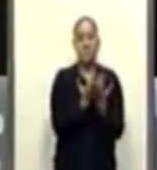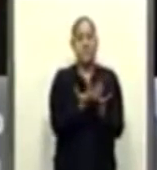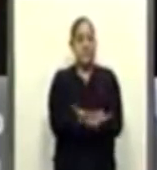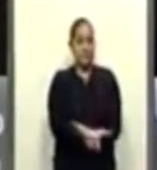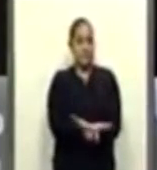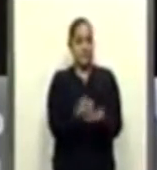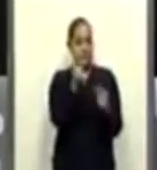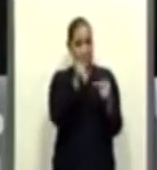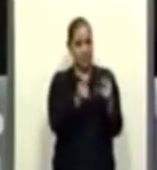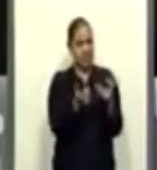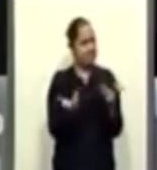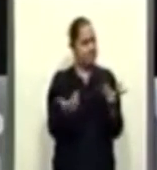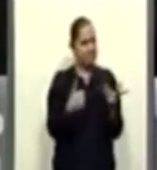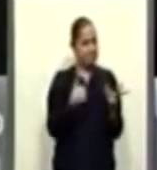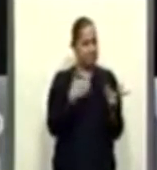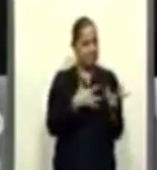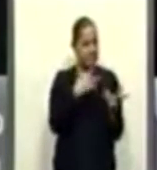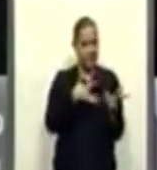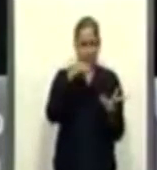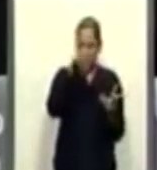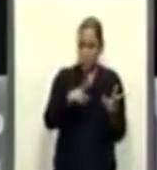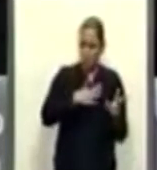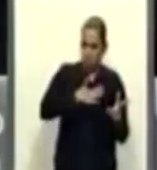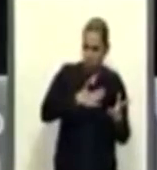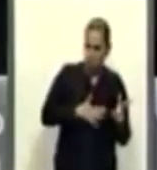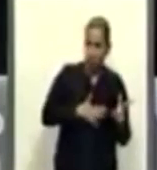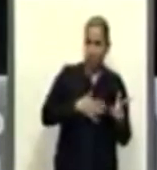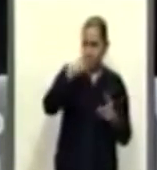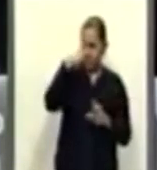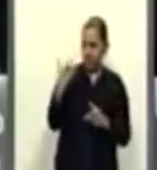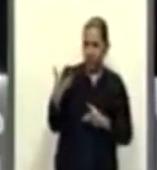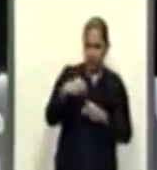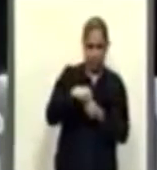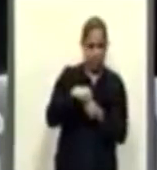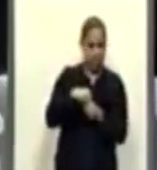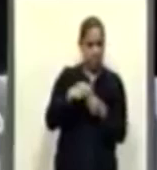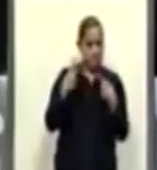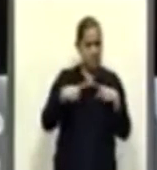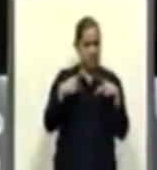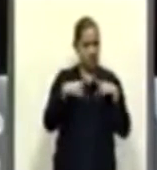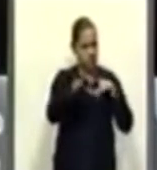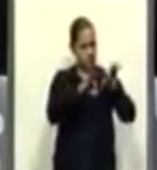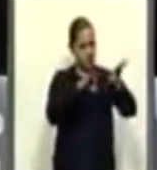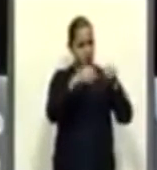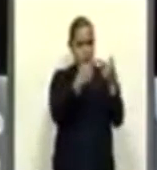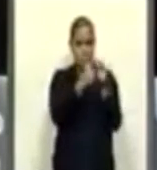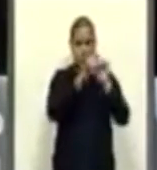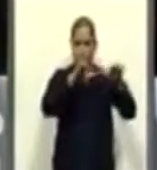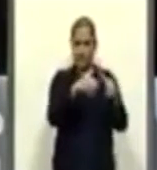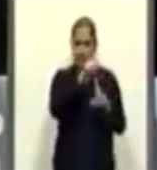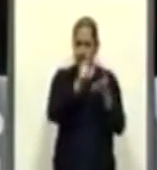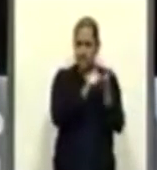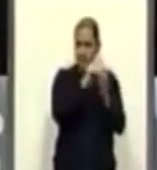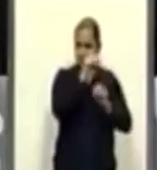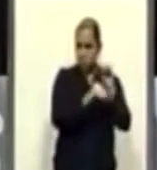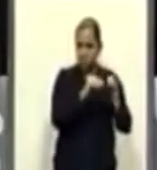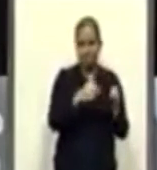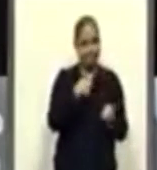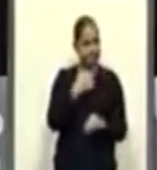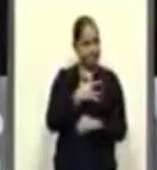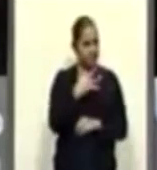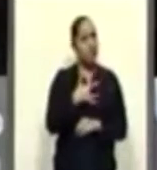realmente democrático para constituir una Asamblea Constituyente sería que los ciudadanos, que